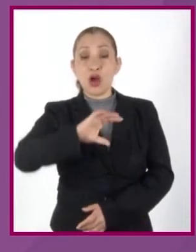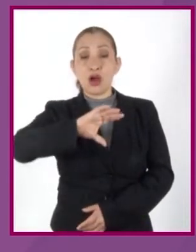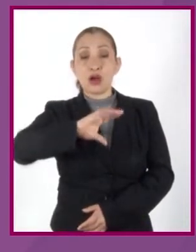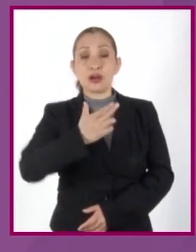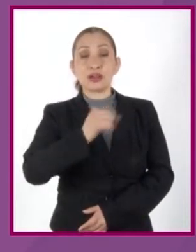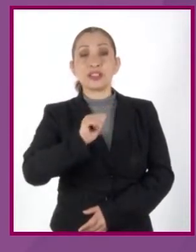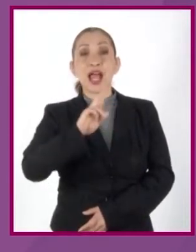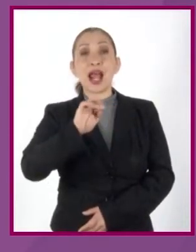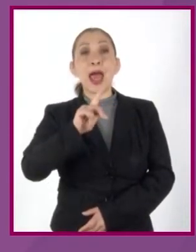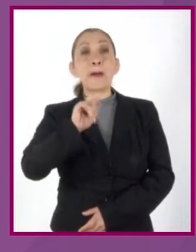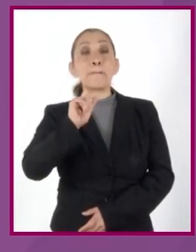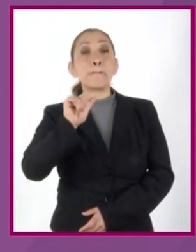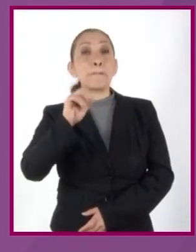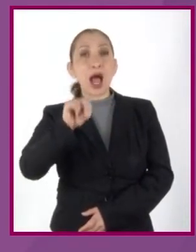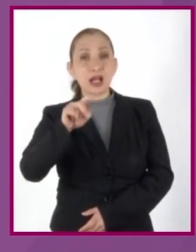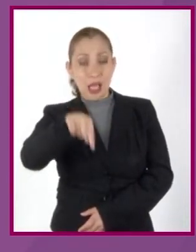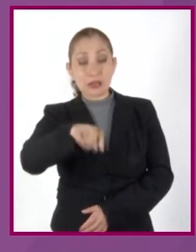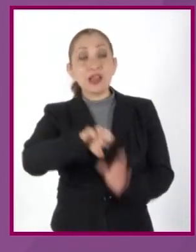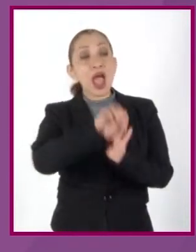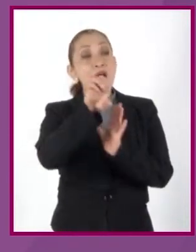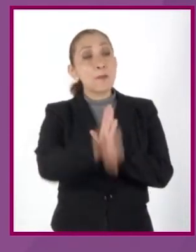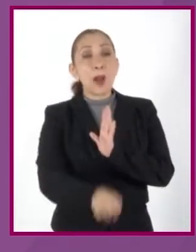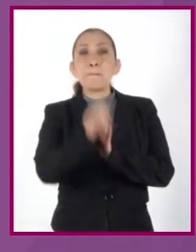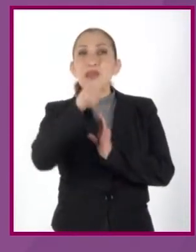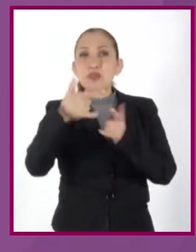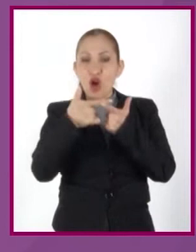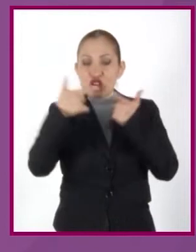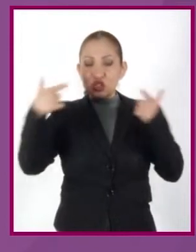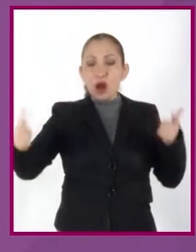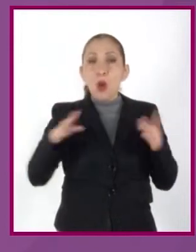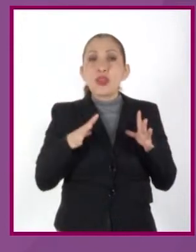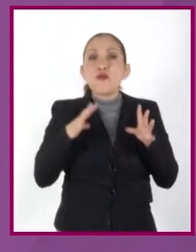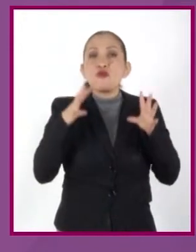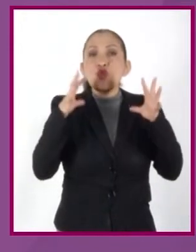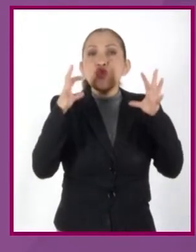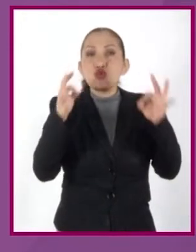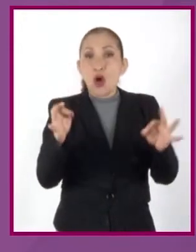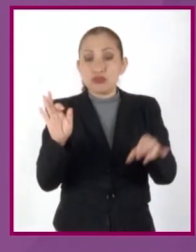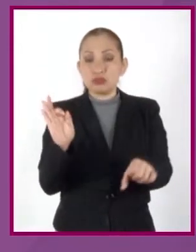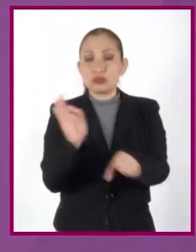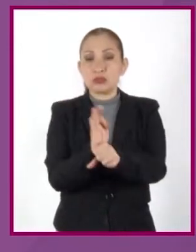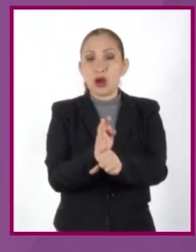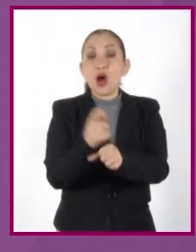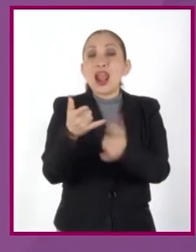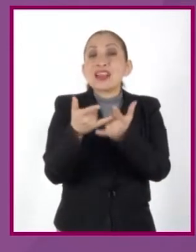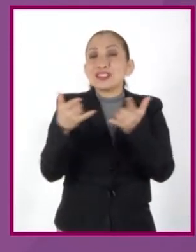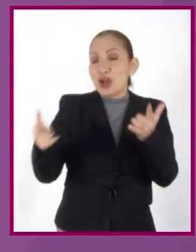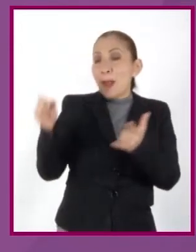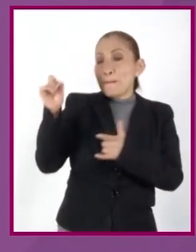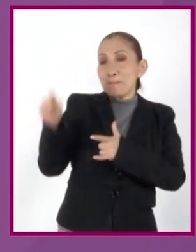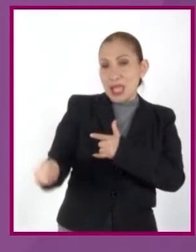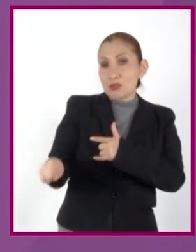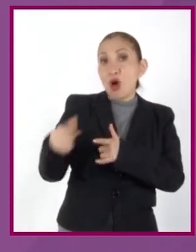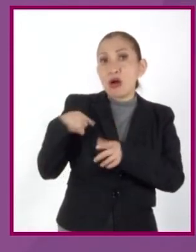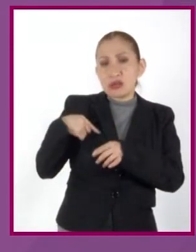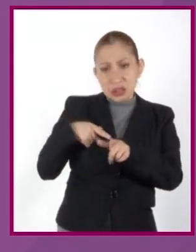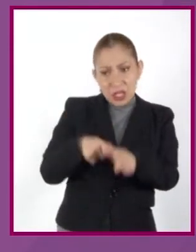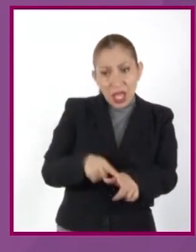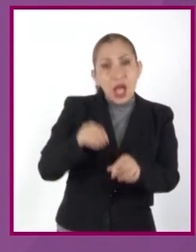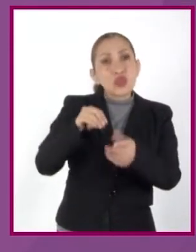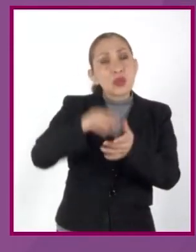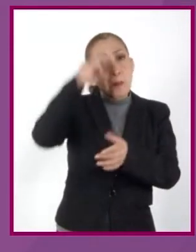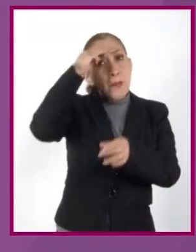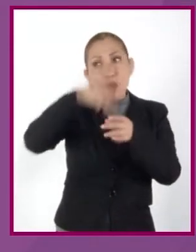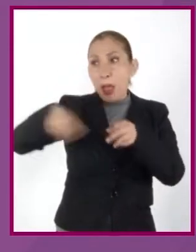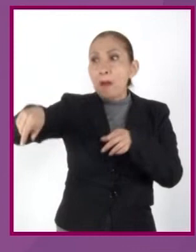Charapan. Charapan es un claro ejemplo de esta leyenda fundacional, entretejida con la historia que sigue viva en la memoria